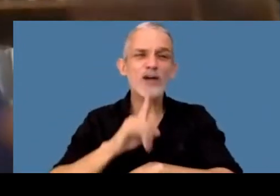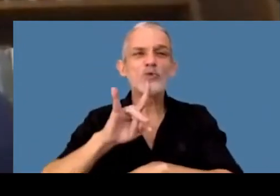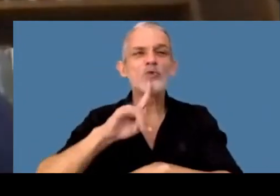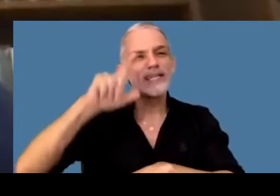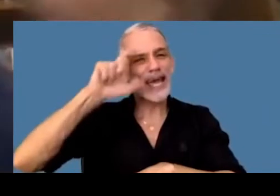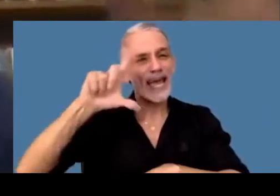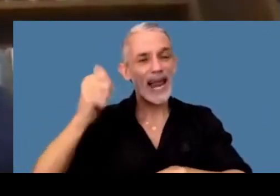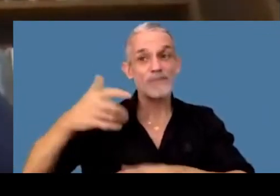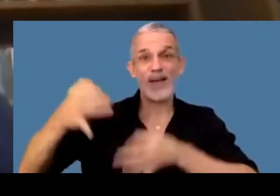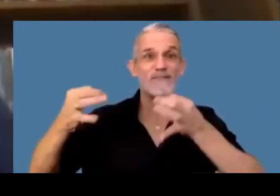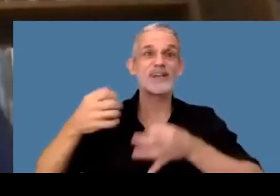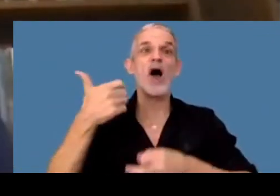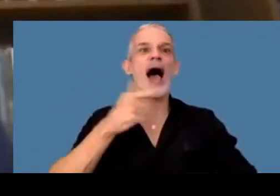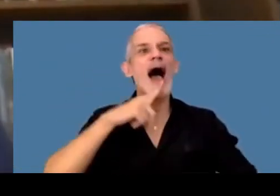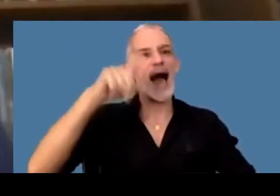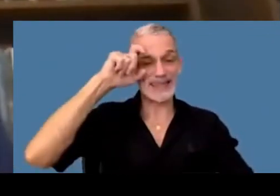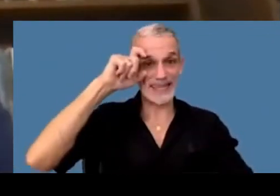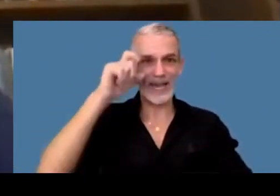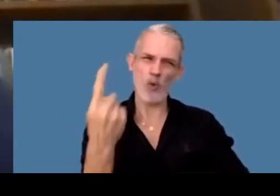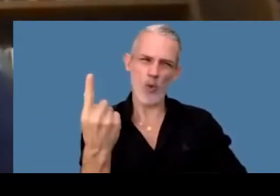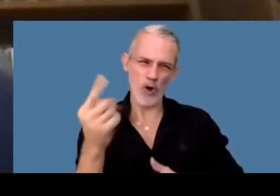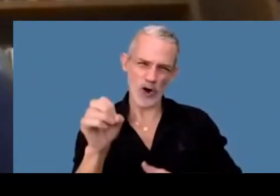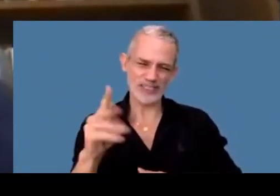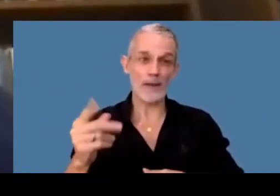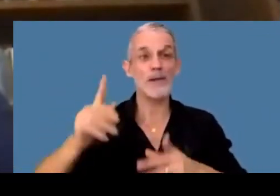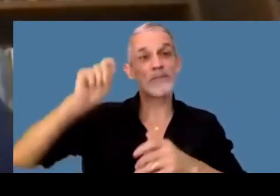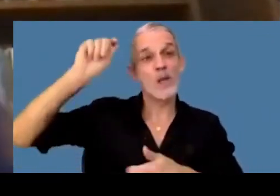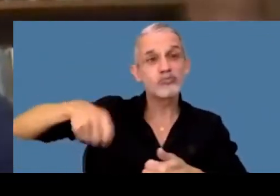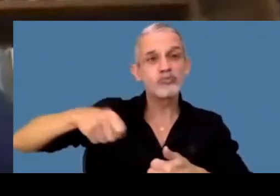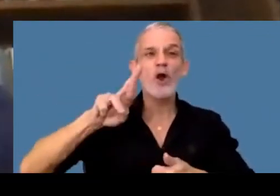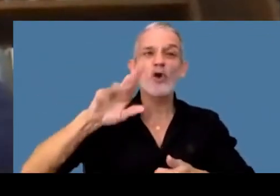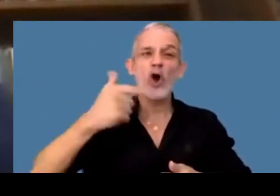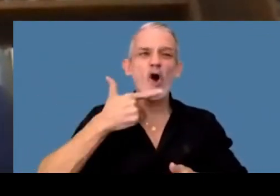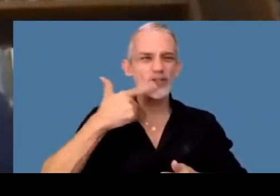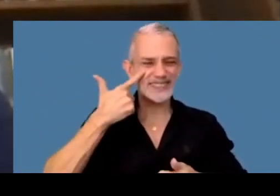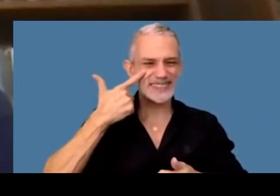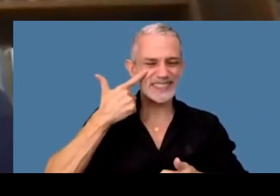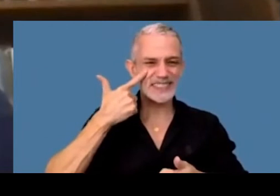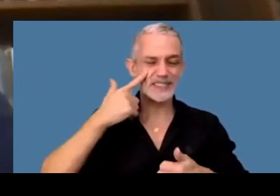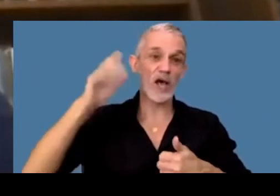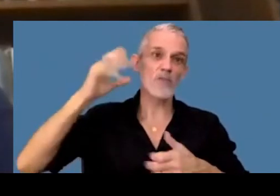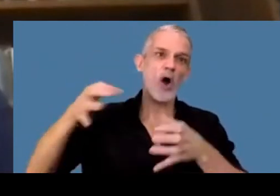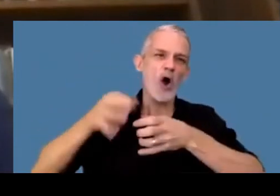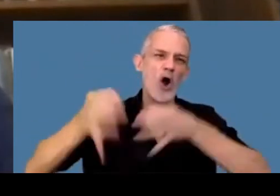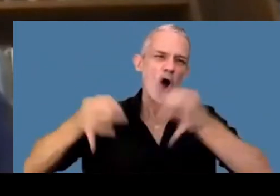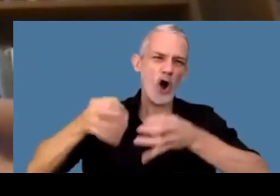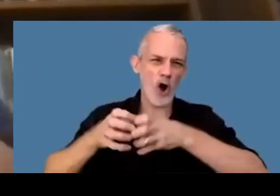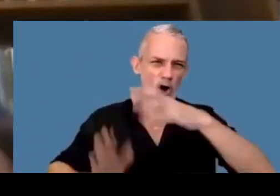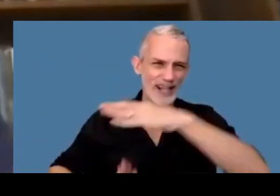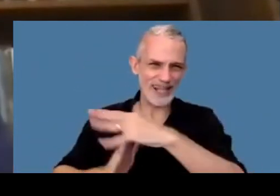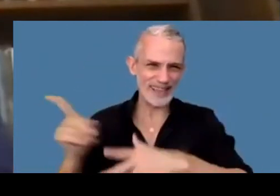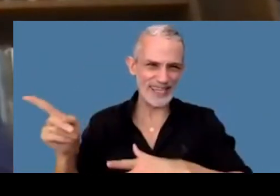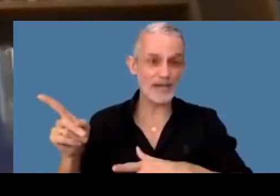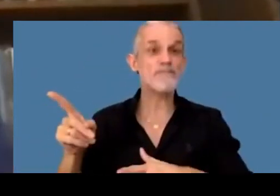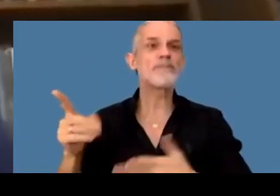fallo ATE, el conocido como AT1, y el fallo Rossi, o los fallos de la Corte Suprema, en donde